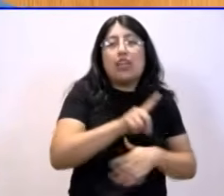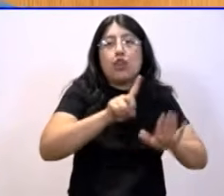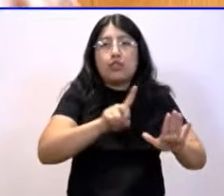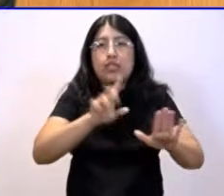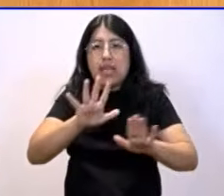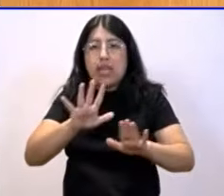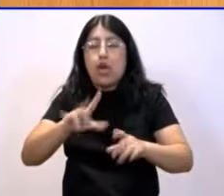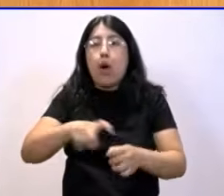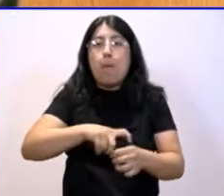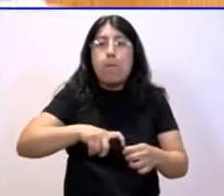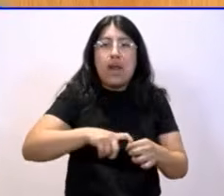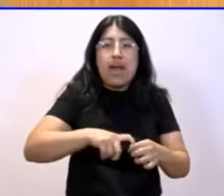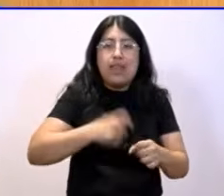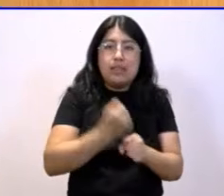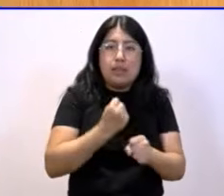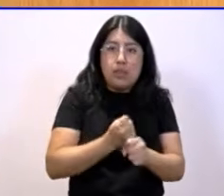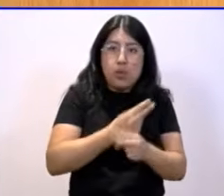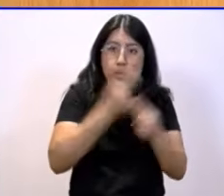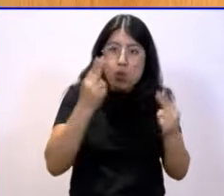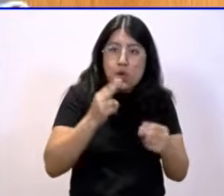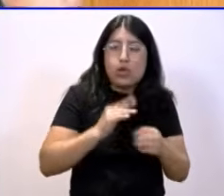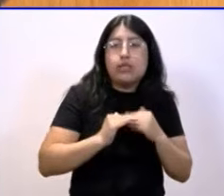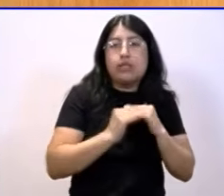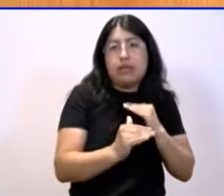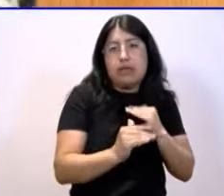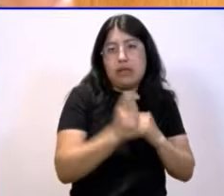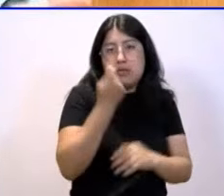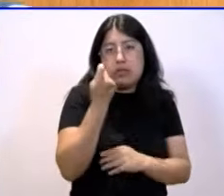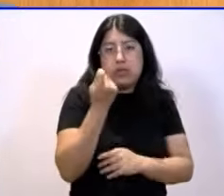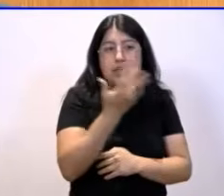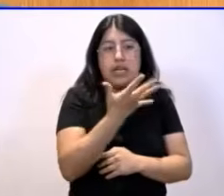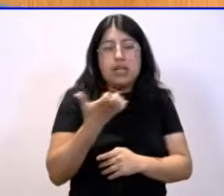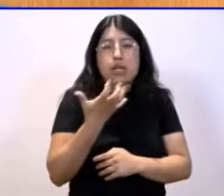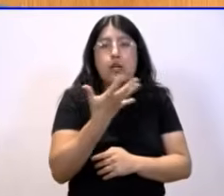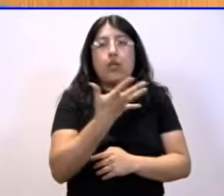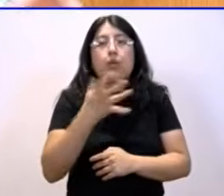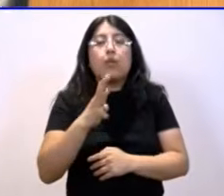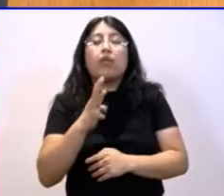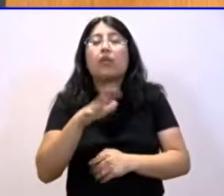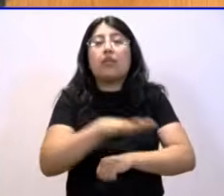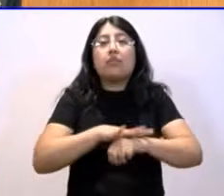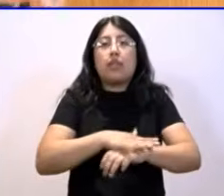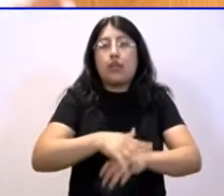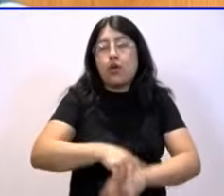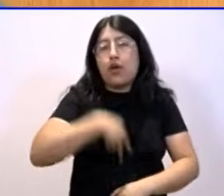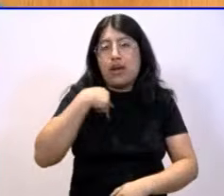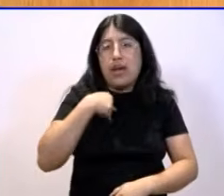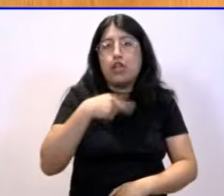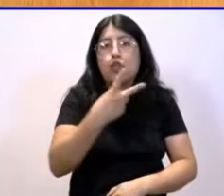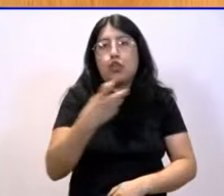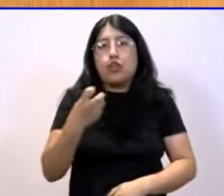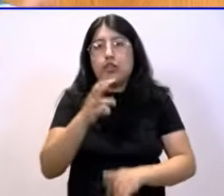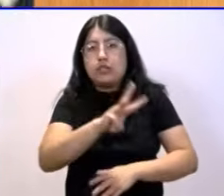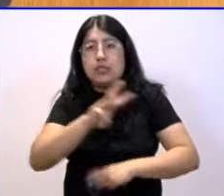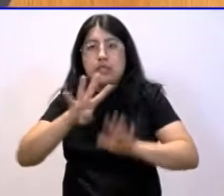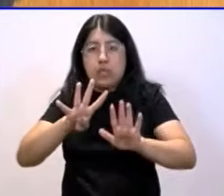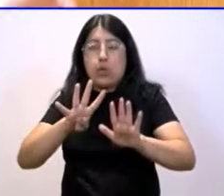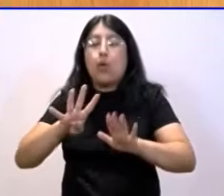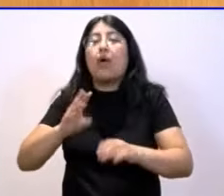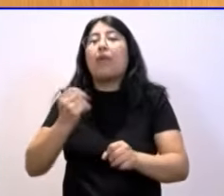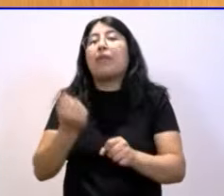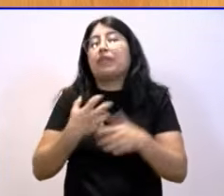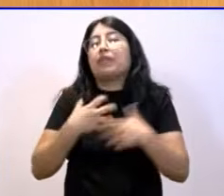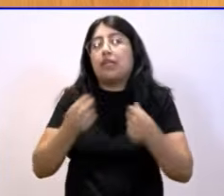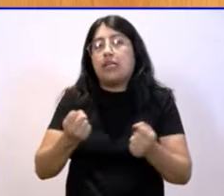plazas de empleados públicos en esta comunidad autónoma. 554 en Administración General, 939 en el apartado sanitario,